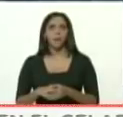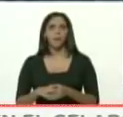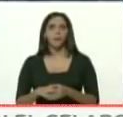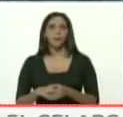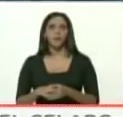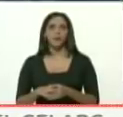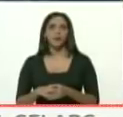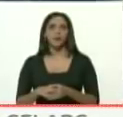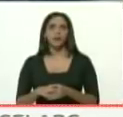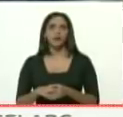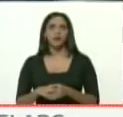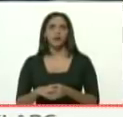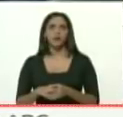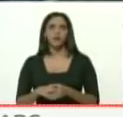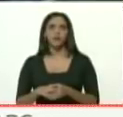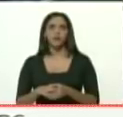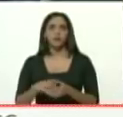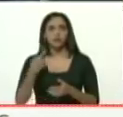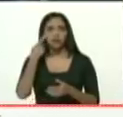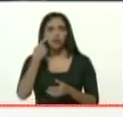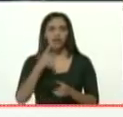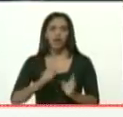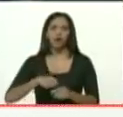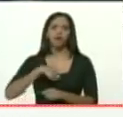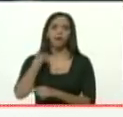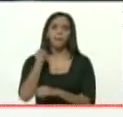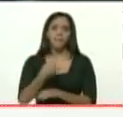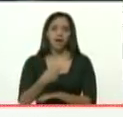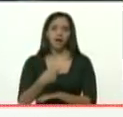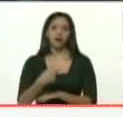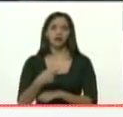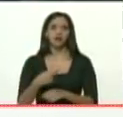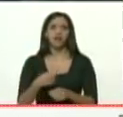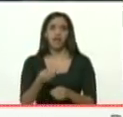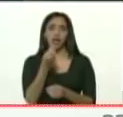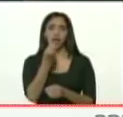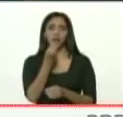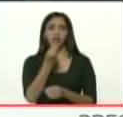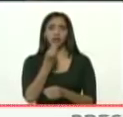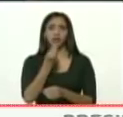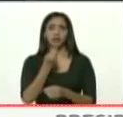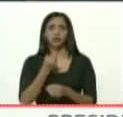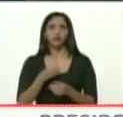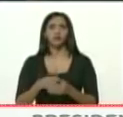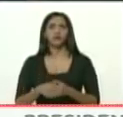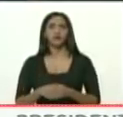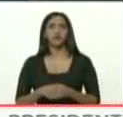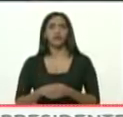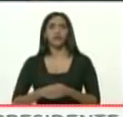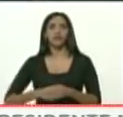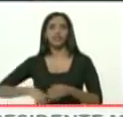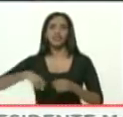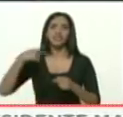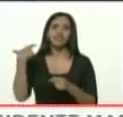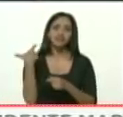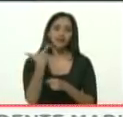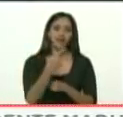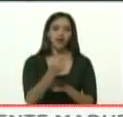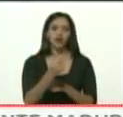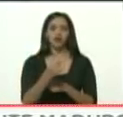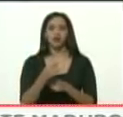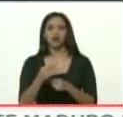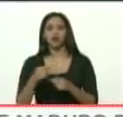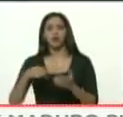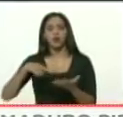que se ve cuando paga el alimento para mascota y sale en su moto